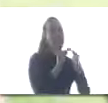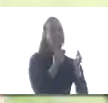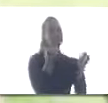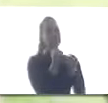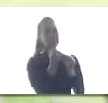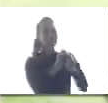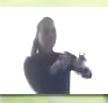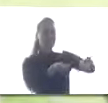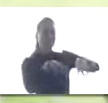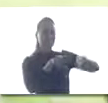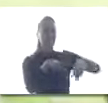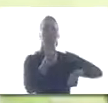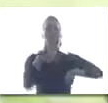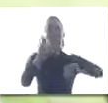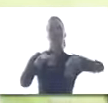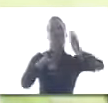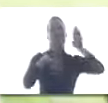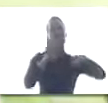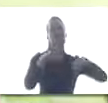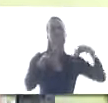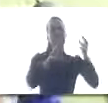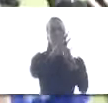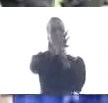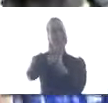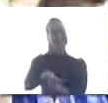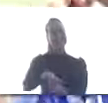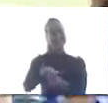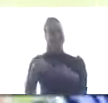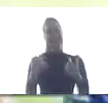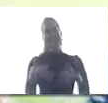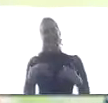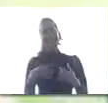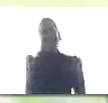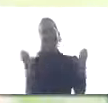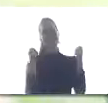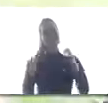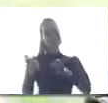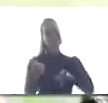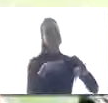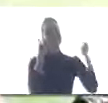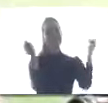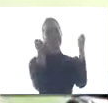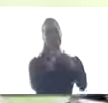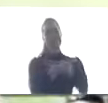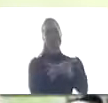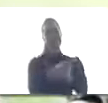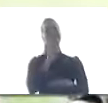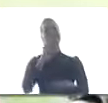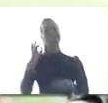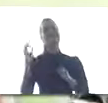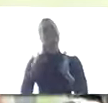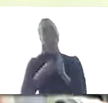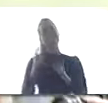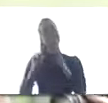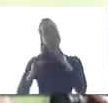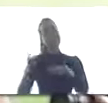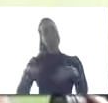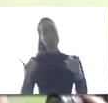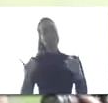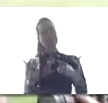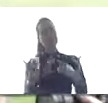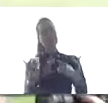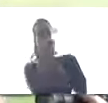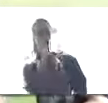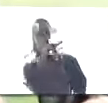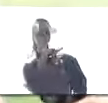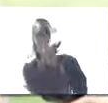de, pues, muchísimos hechos de violencia y de violación a esos derechos humanos.